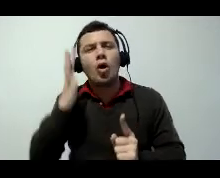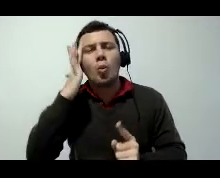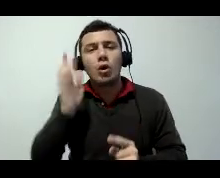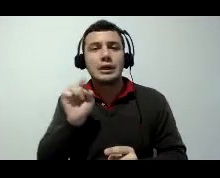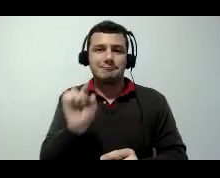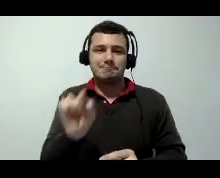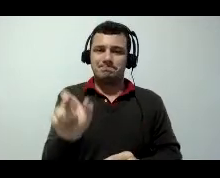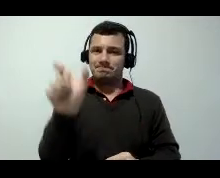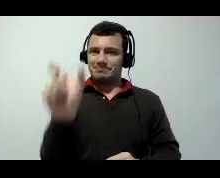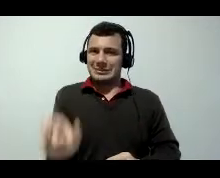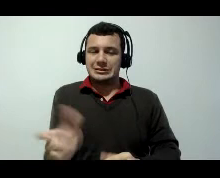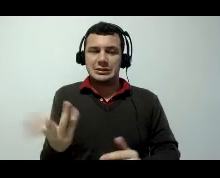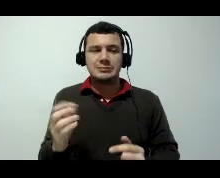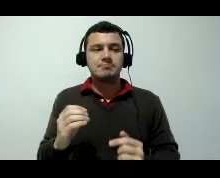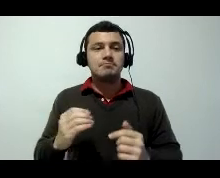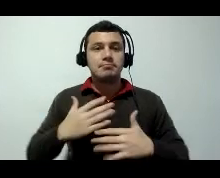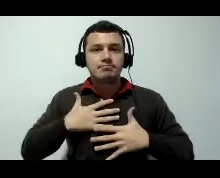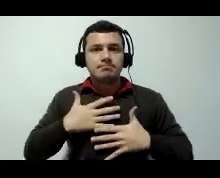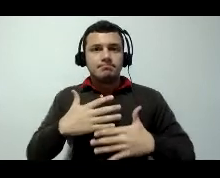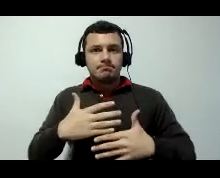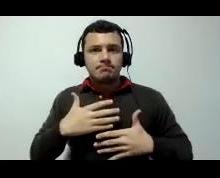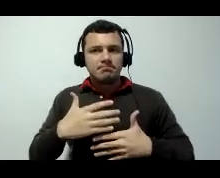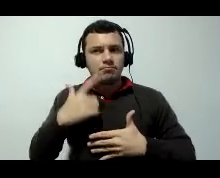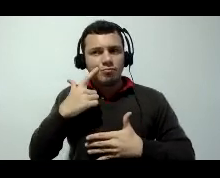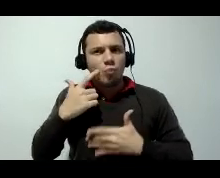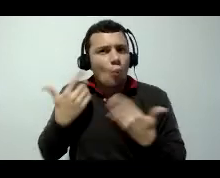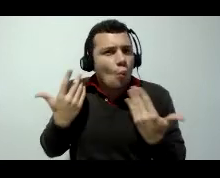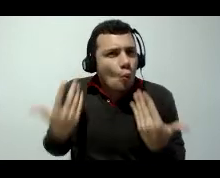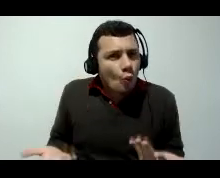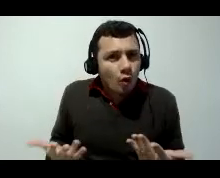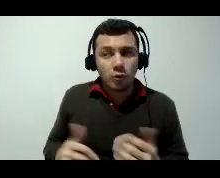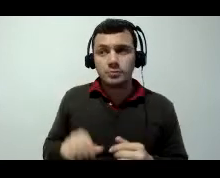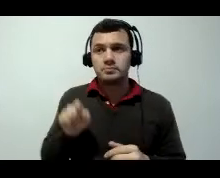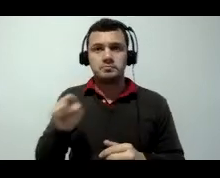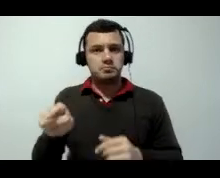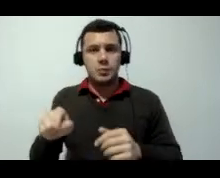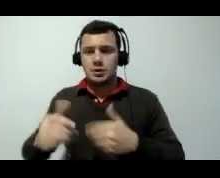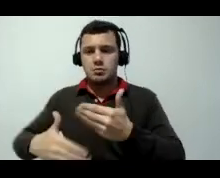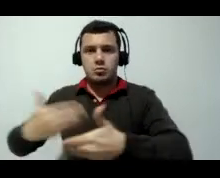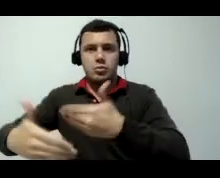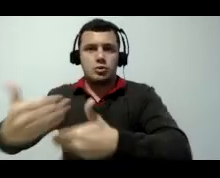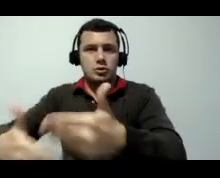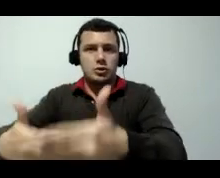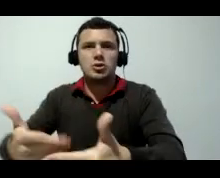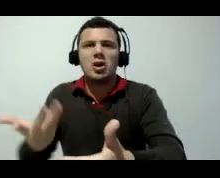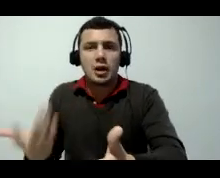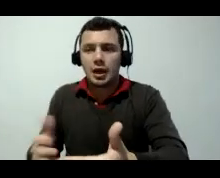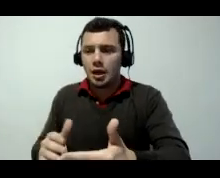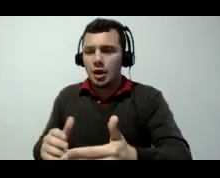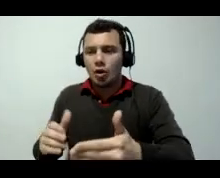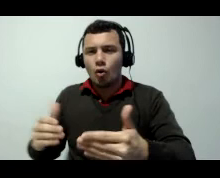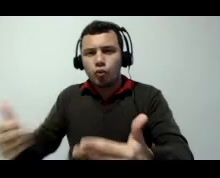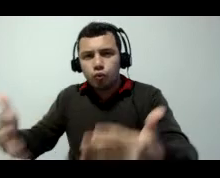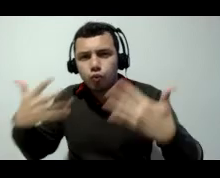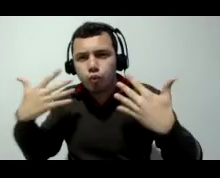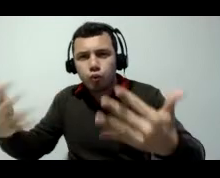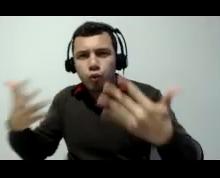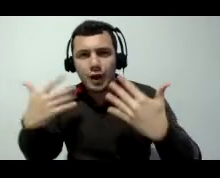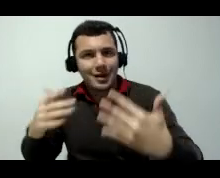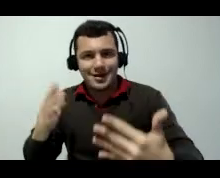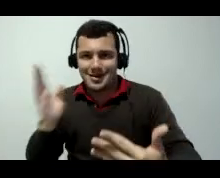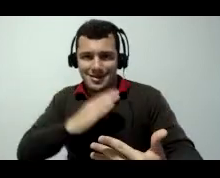el personal de la salud apoyando procedimientos sin generación de aerosoles, pueden tener mascarilla quirúrgica, pero si están